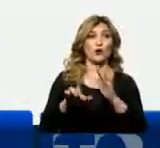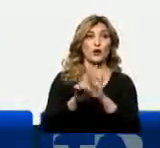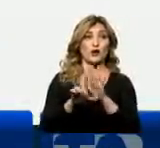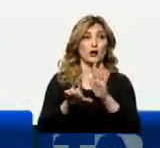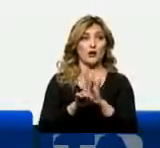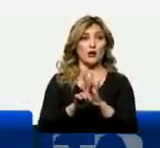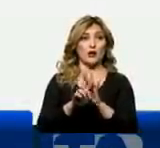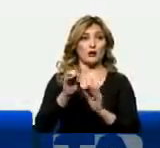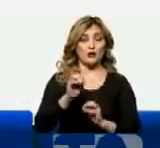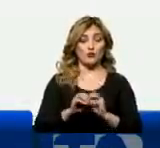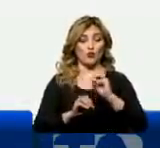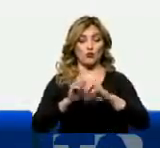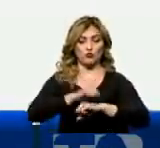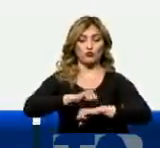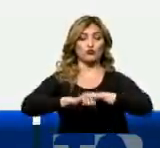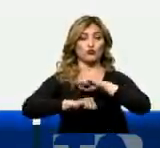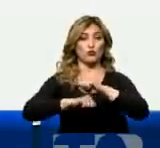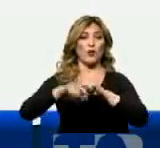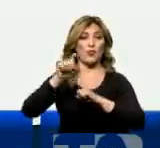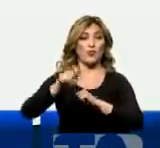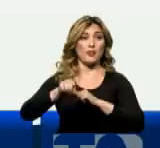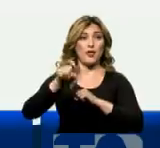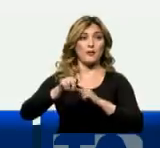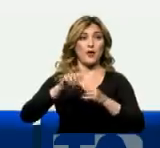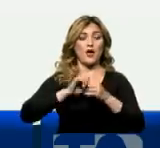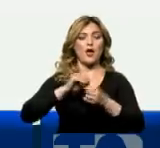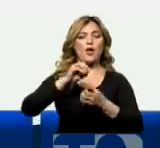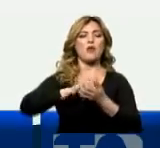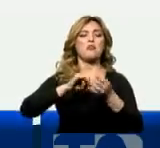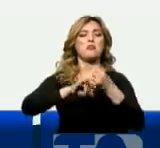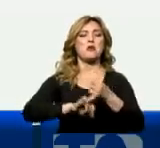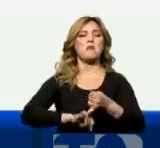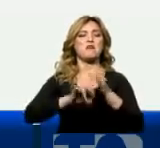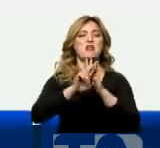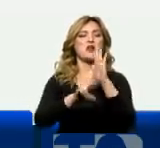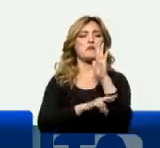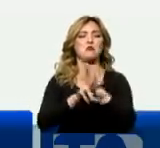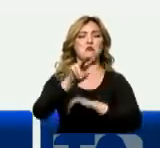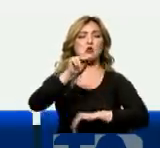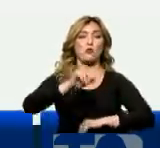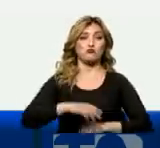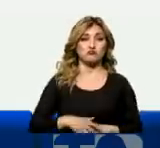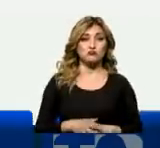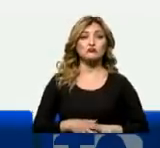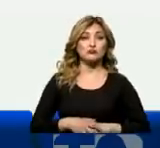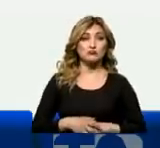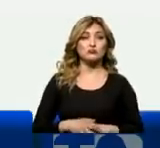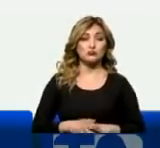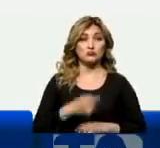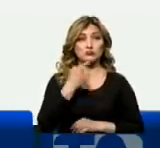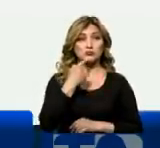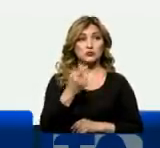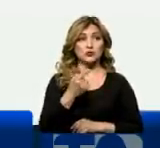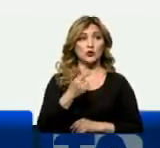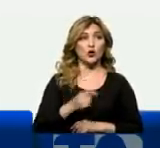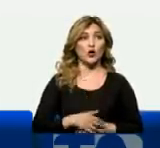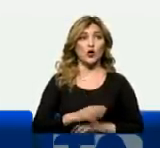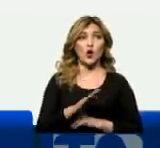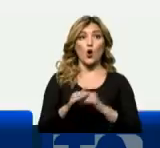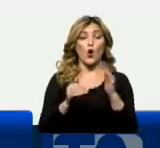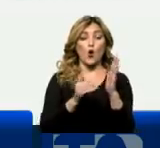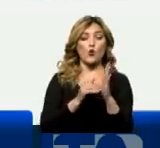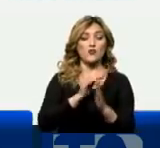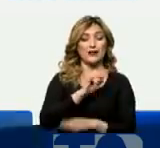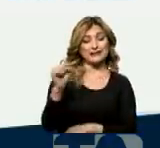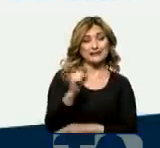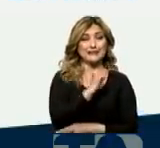jurídicamente bien construida debe depender para su aplicación de reglamento alguno. Y además dice que es incorrecto y contrario a